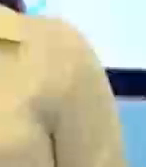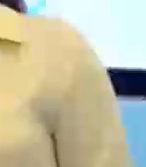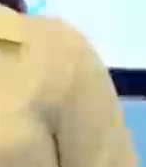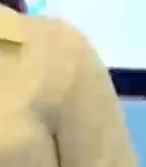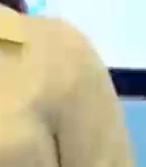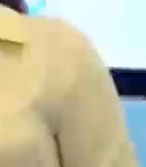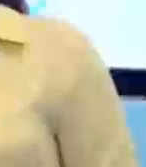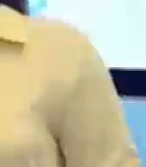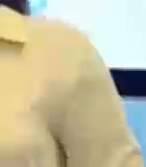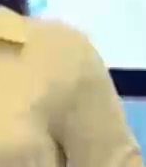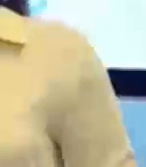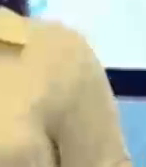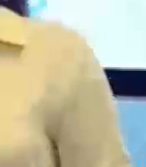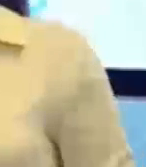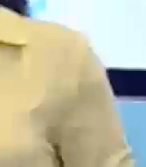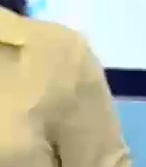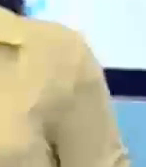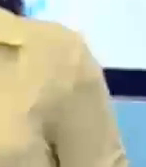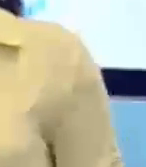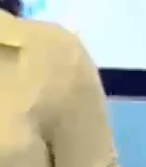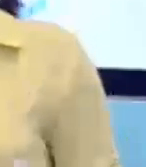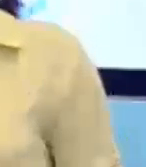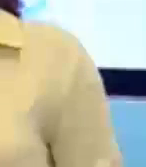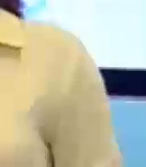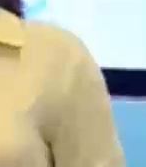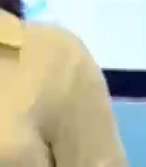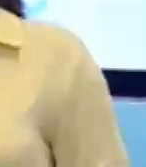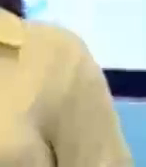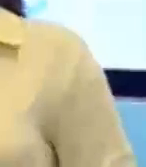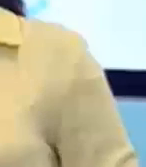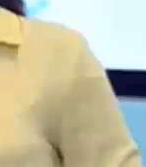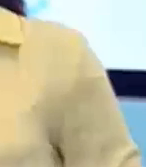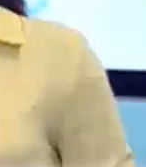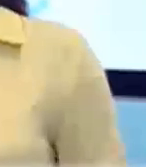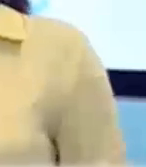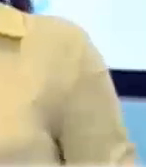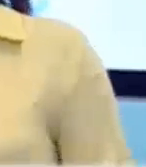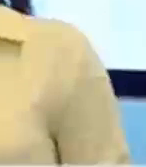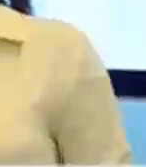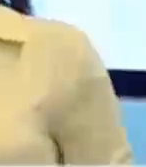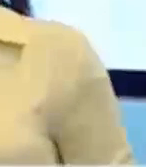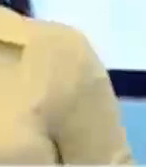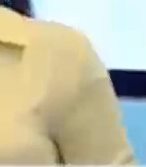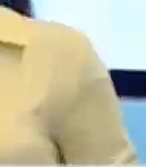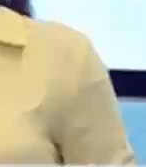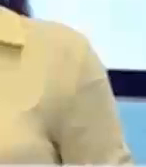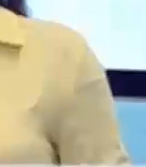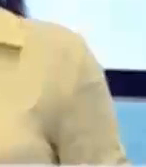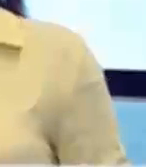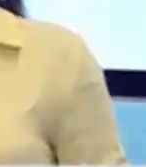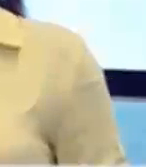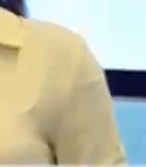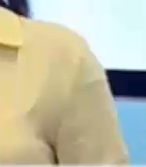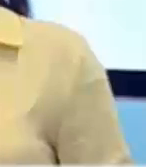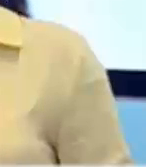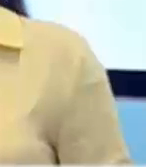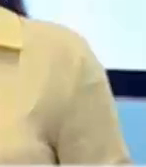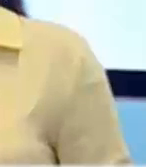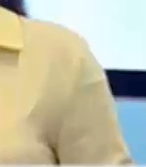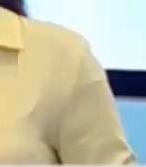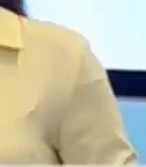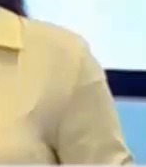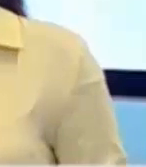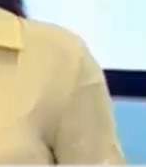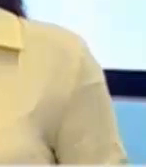Los saludo con mucho gusto, le agradezco que nos acompañe en la señal del canal del Congreso, el canal de la Unión, cuyo objetivo principal es darle a conocer el